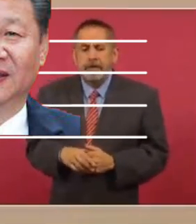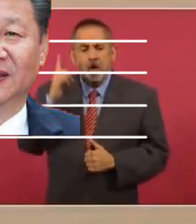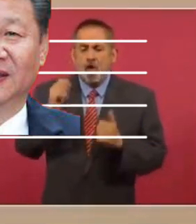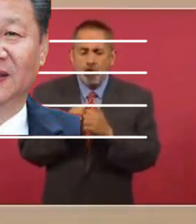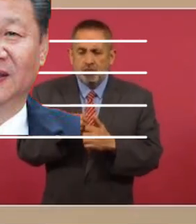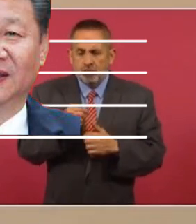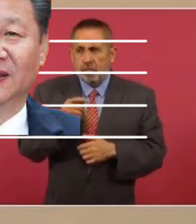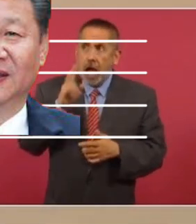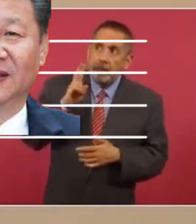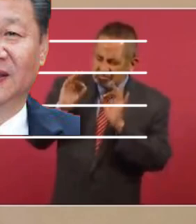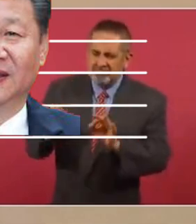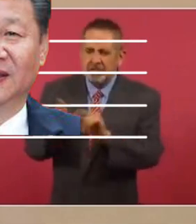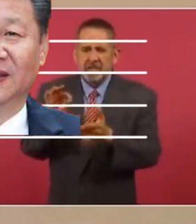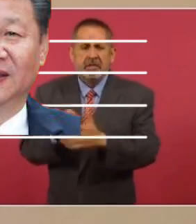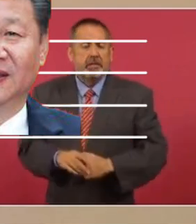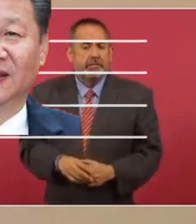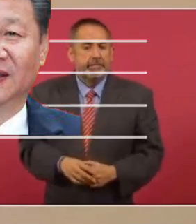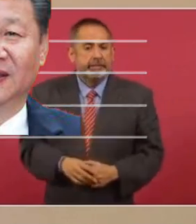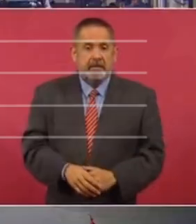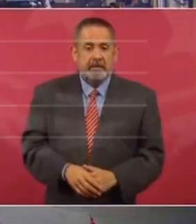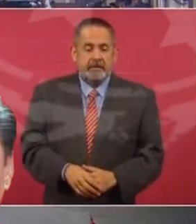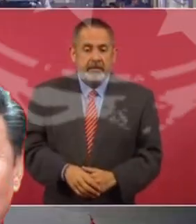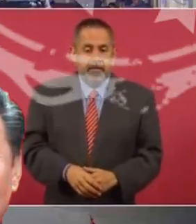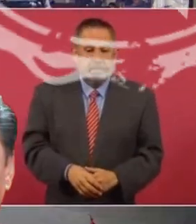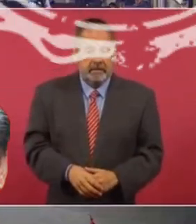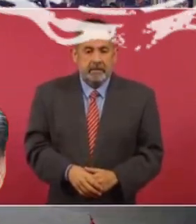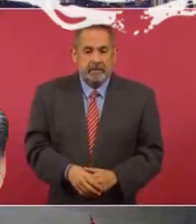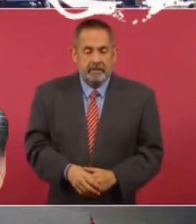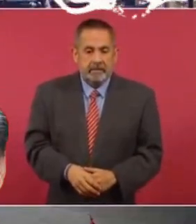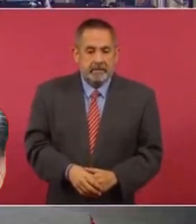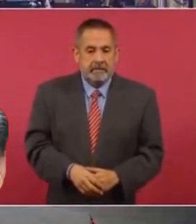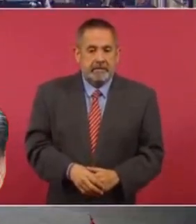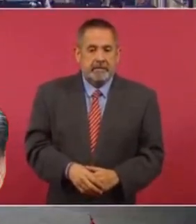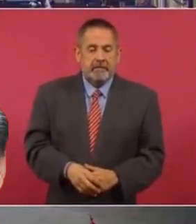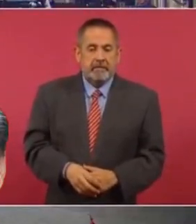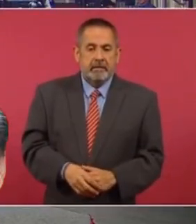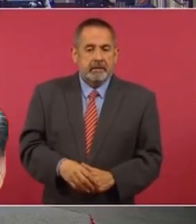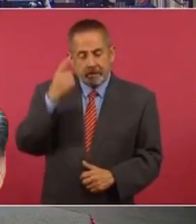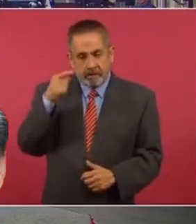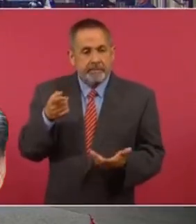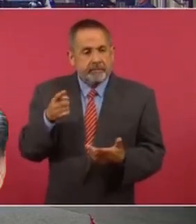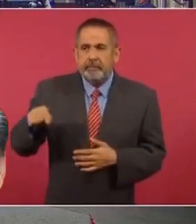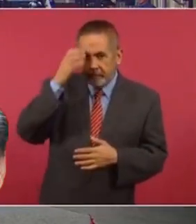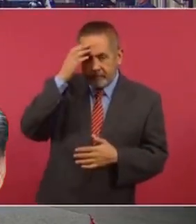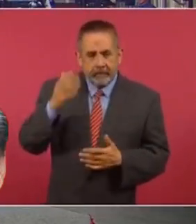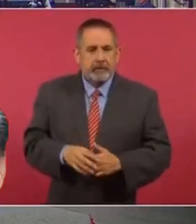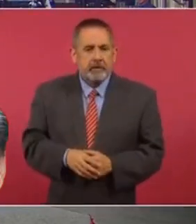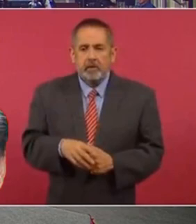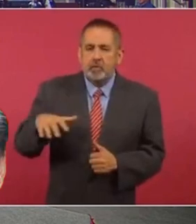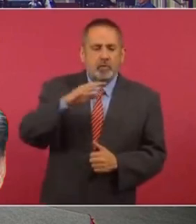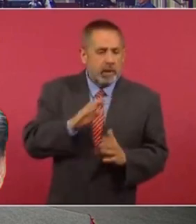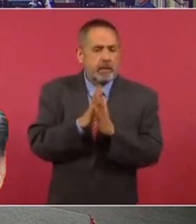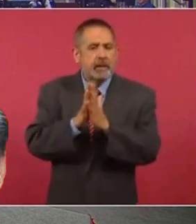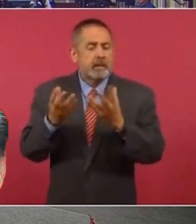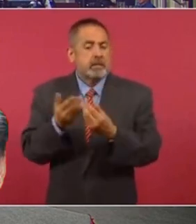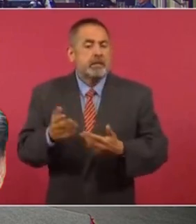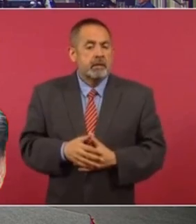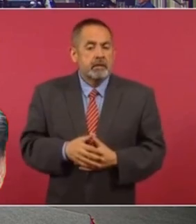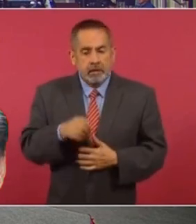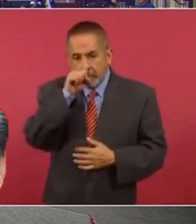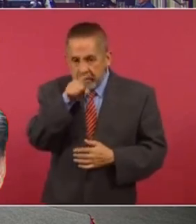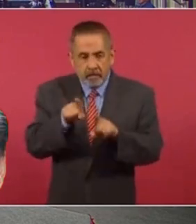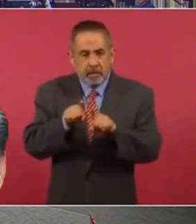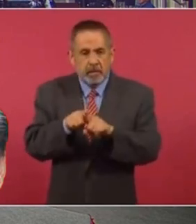con mucho interés su respuesta. Es la carta. Para que se conozca y que todos participen. Y que